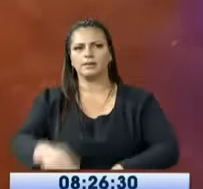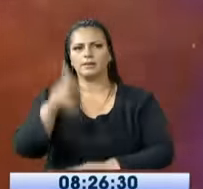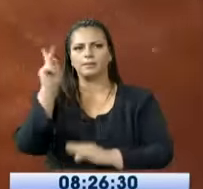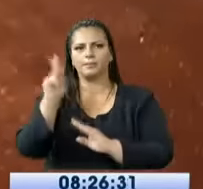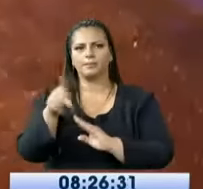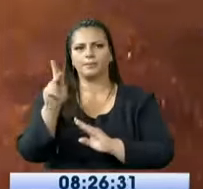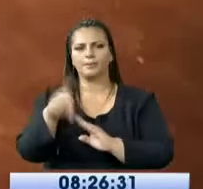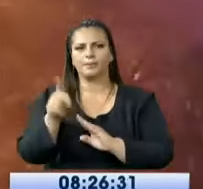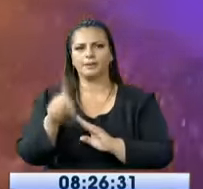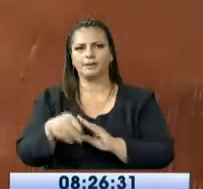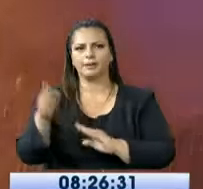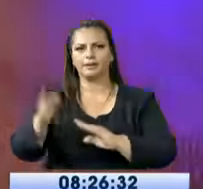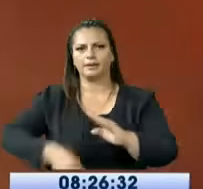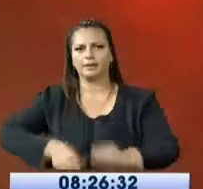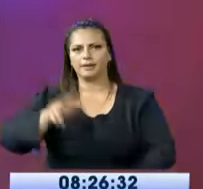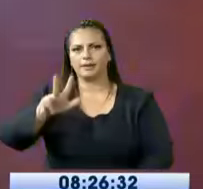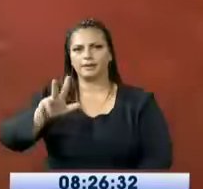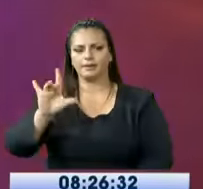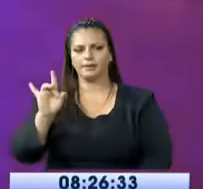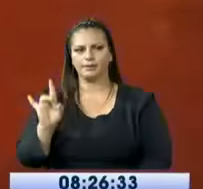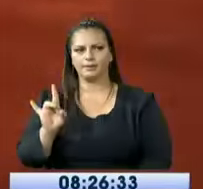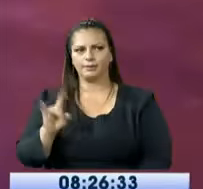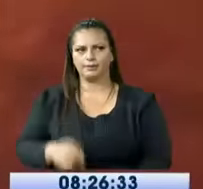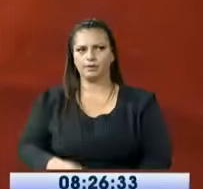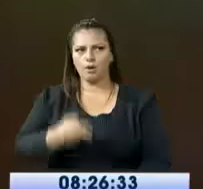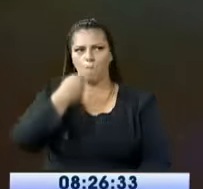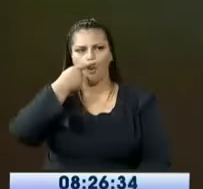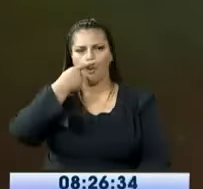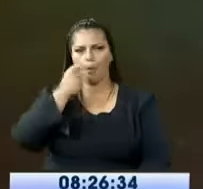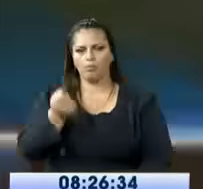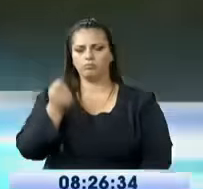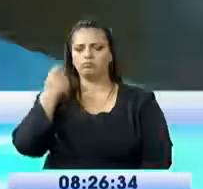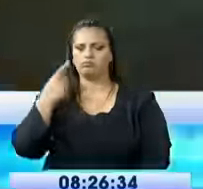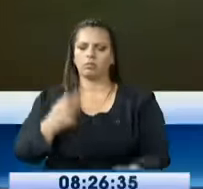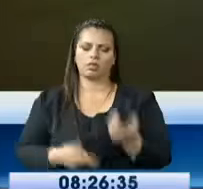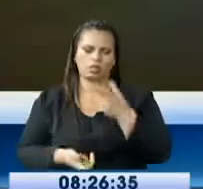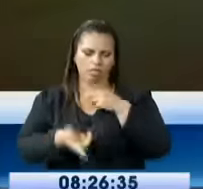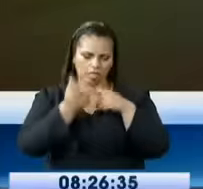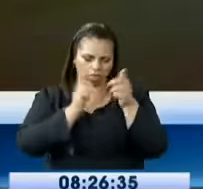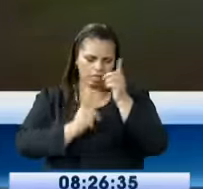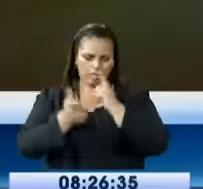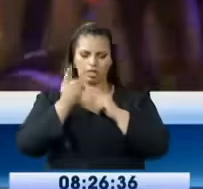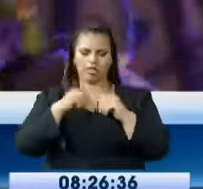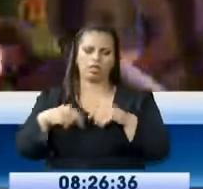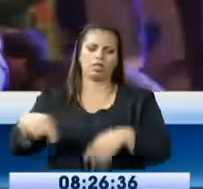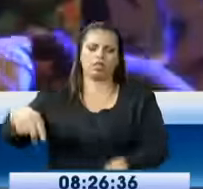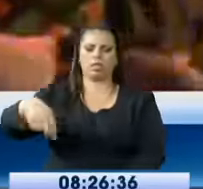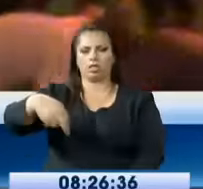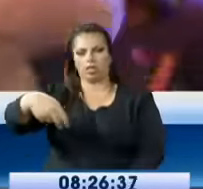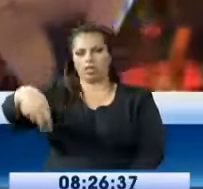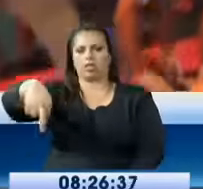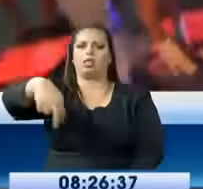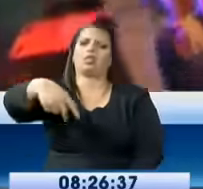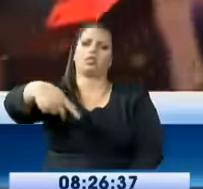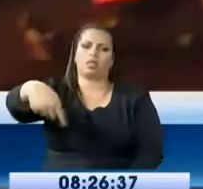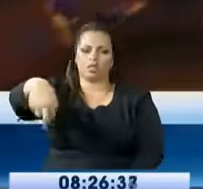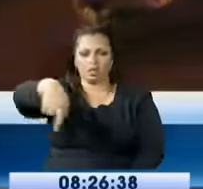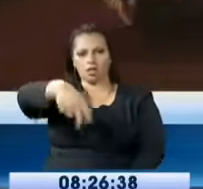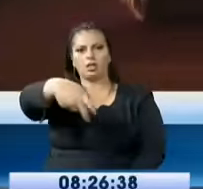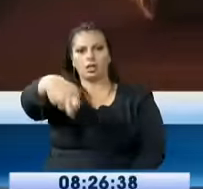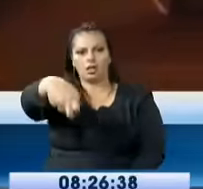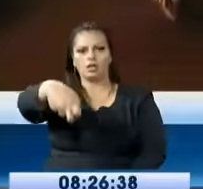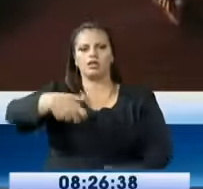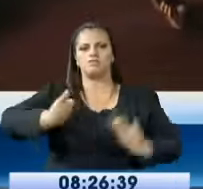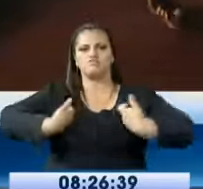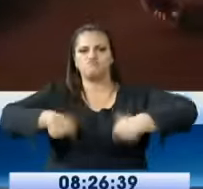Intentó cruzar la calle Portete en aparente estado etílico y fue atropellado por una motocicleta que, según testigos, circulaba